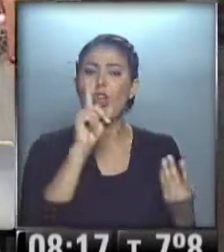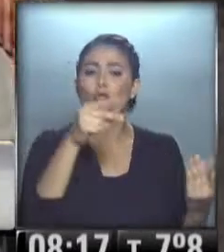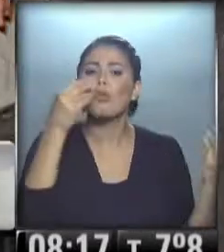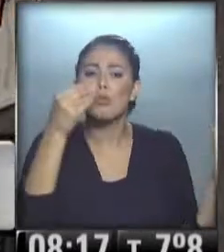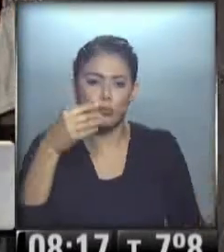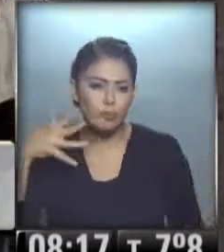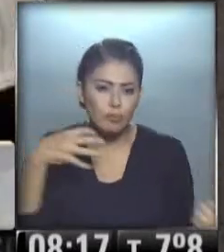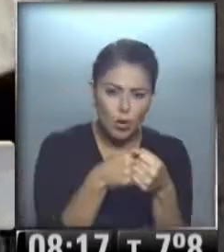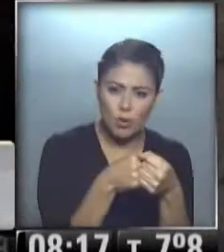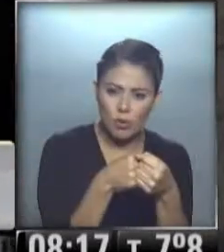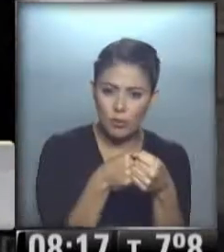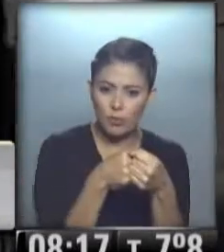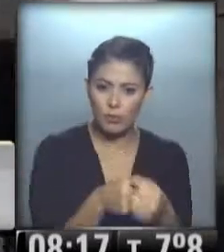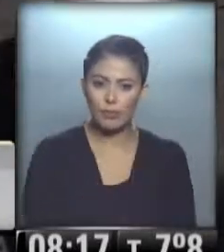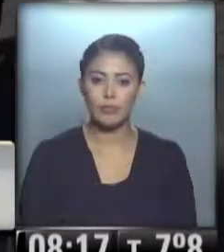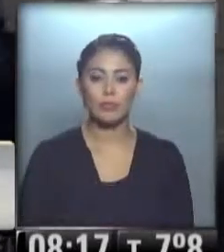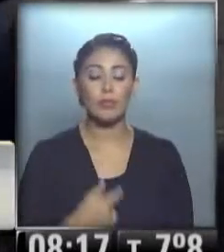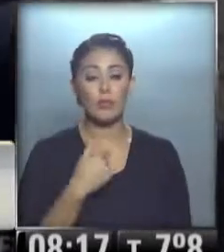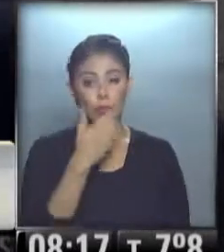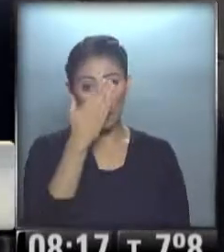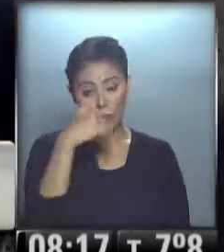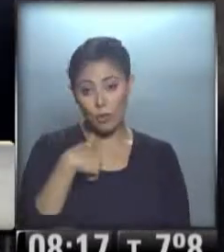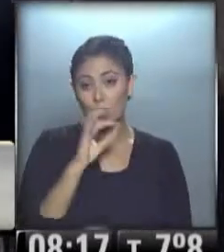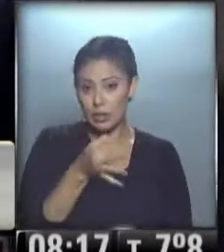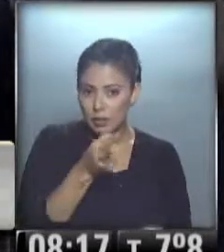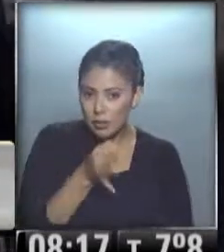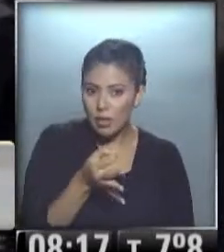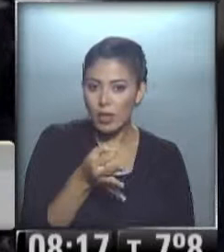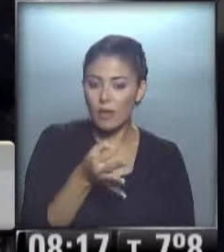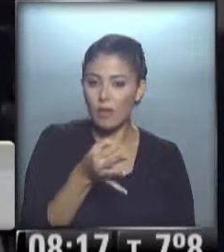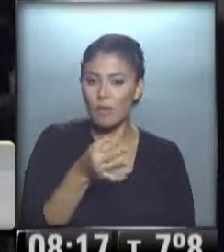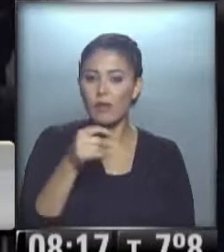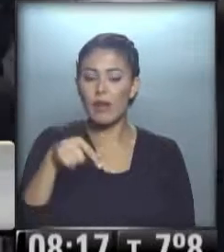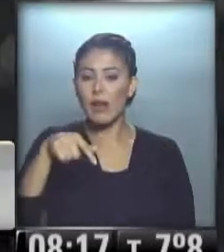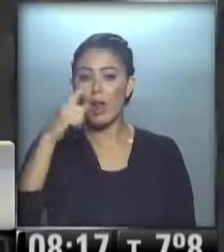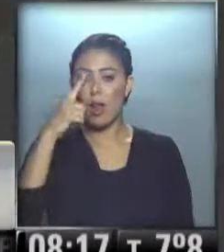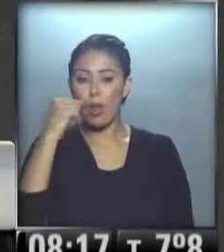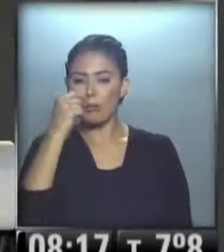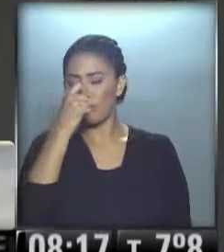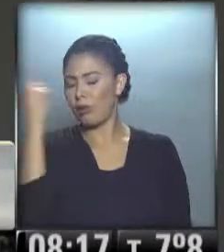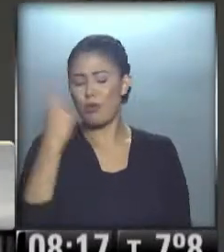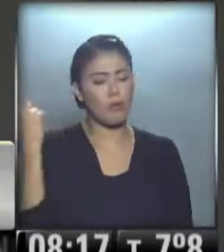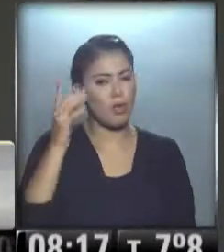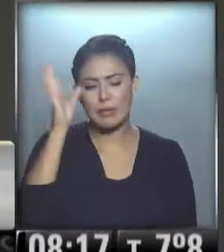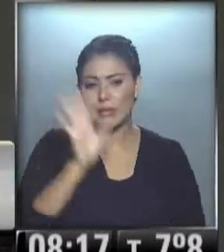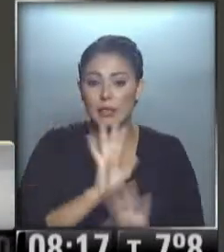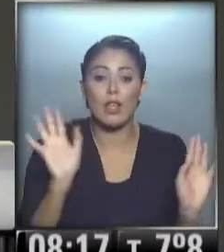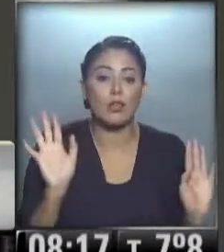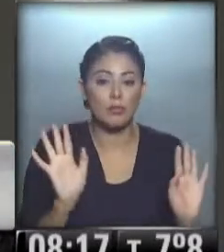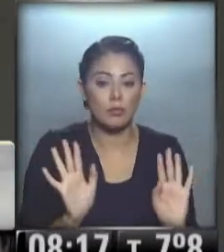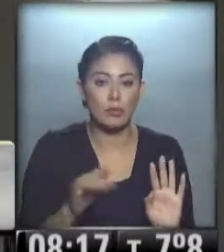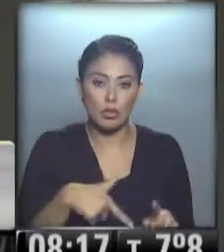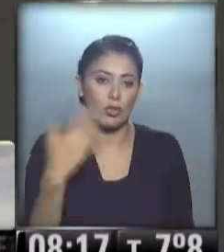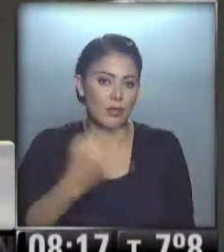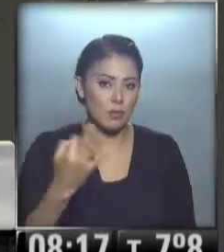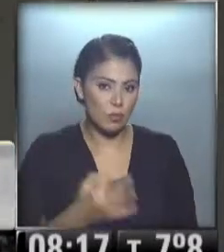del accidente. Lo que me enteré es que venía excedido en velocidad. Eso es